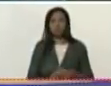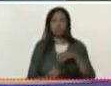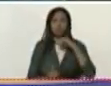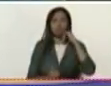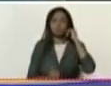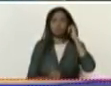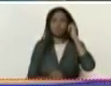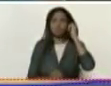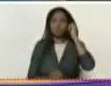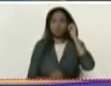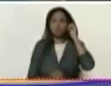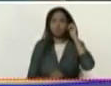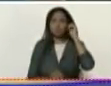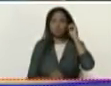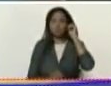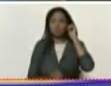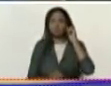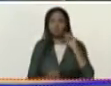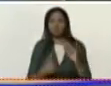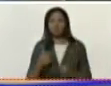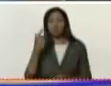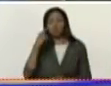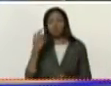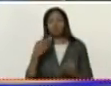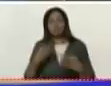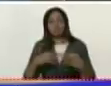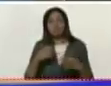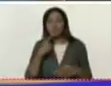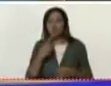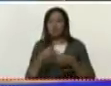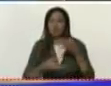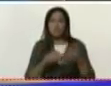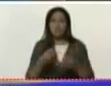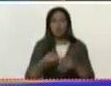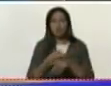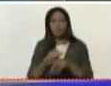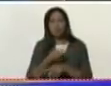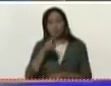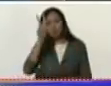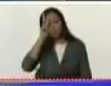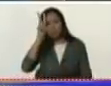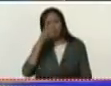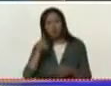desmarcándose. Yo sencillamente digo, si el gobierno de Perú